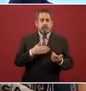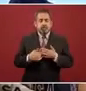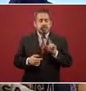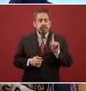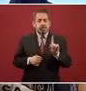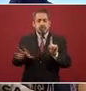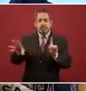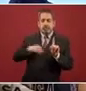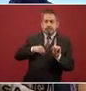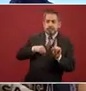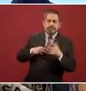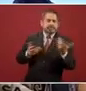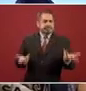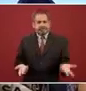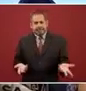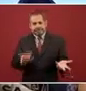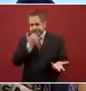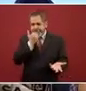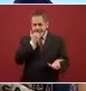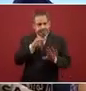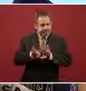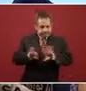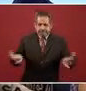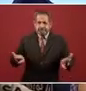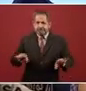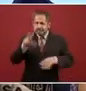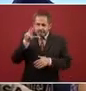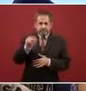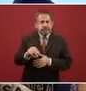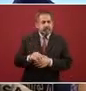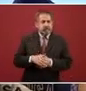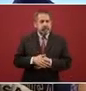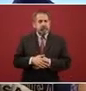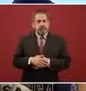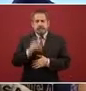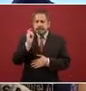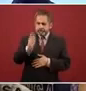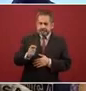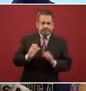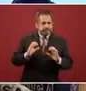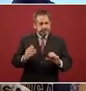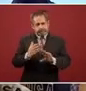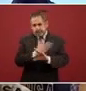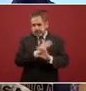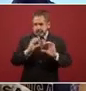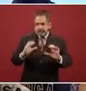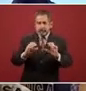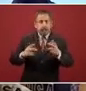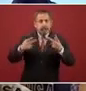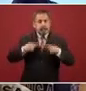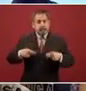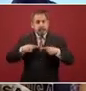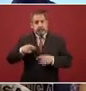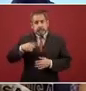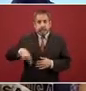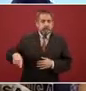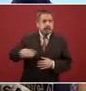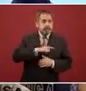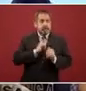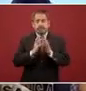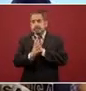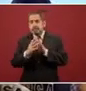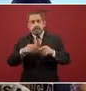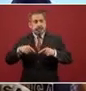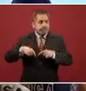que le contagie y queremos prevenir también que se contagie. Entonces, en primer lugar, queremos prevenir que las personas que realizan esas